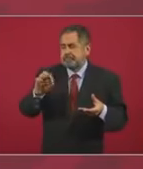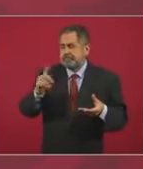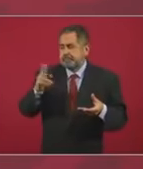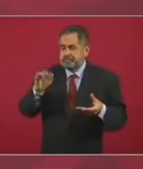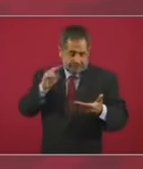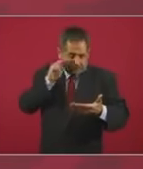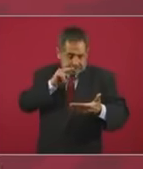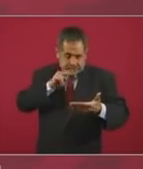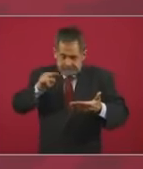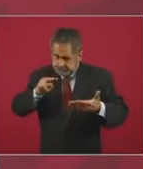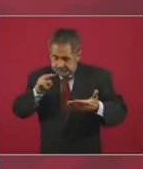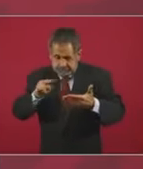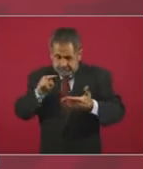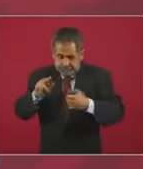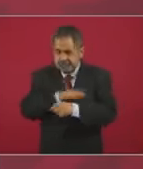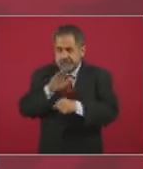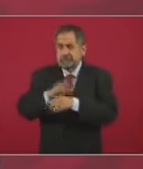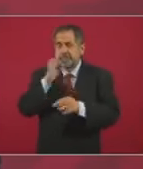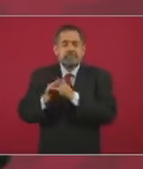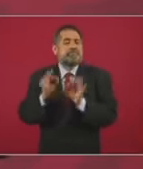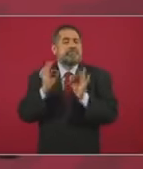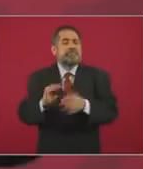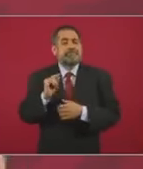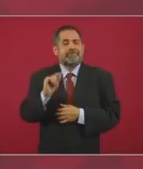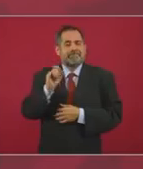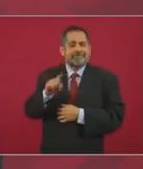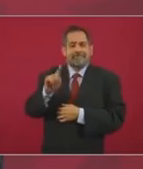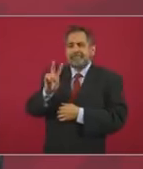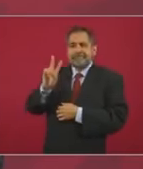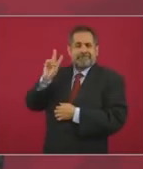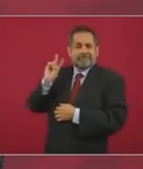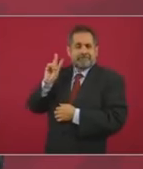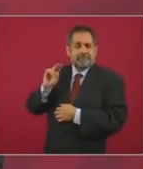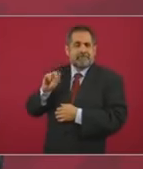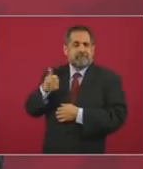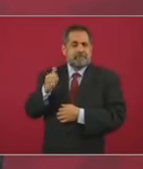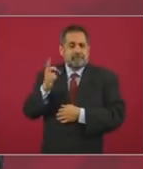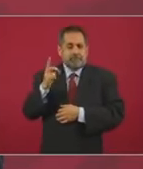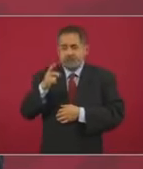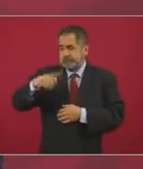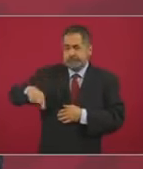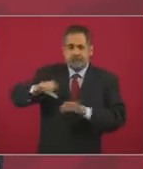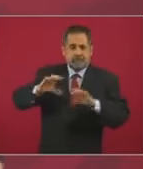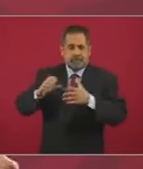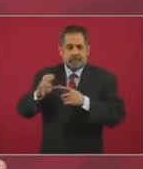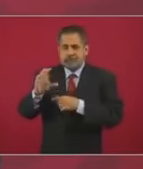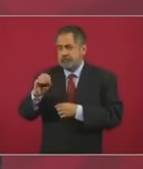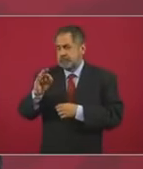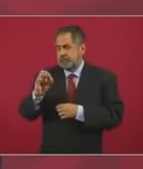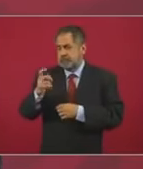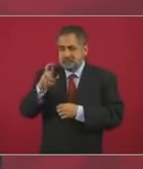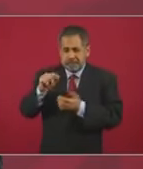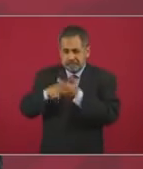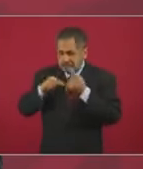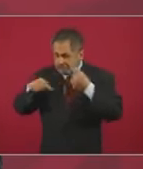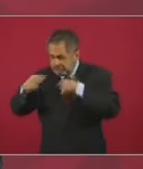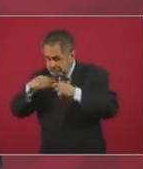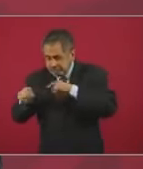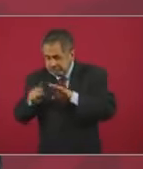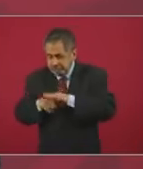y, como quedó demostrado el viernes 11 de diciembre, el viernes más reciente, el comité científico, el Comité de Moléculas Nuevas